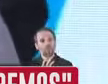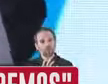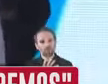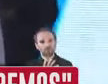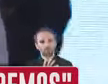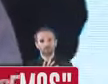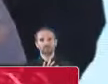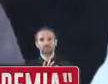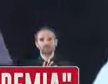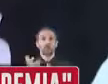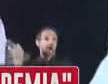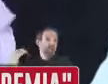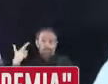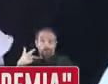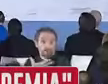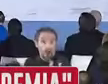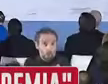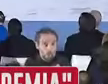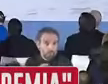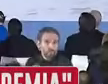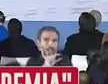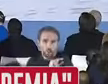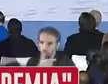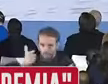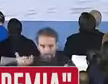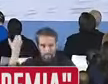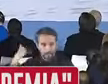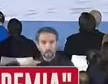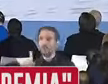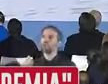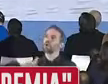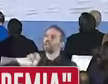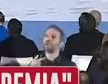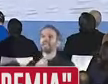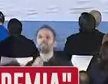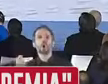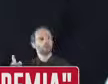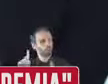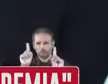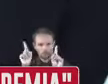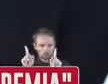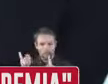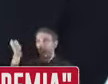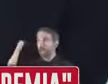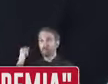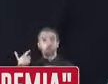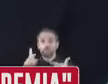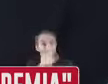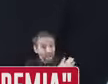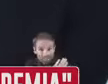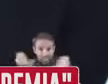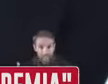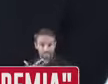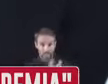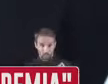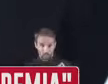todavía vacuna pero no era que no había vacuna porque no queríamos comprar esto no queríamos no existían las vacunas